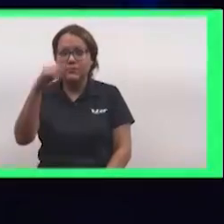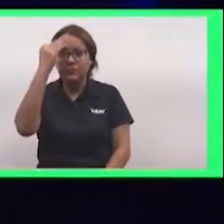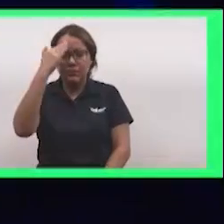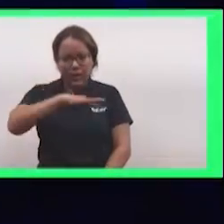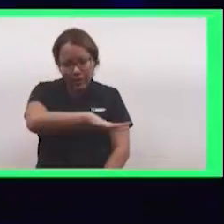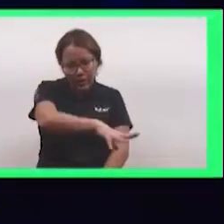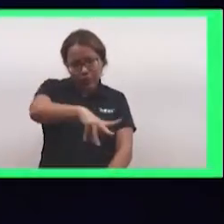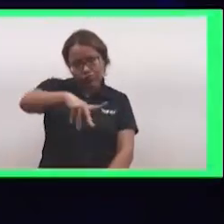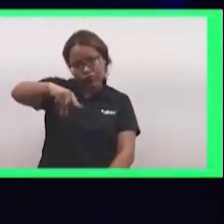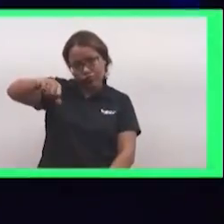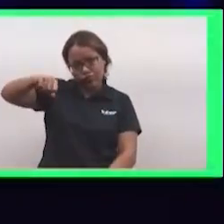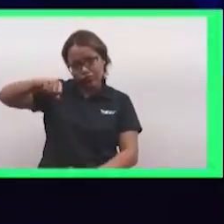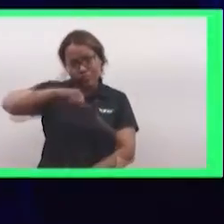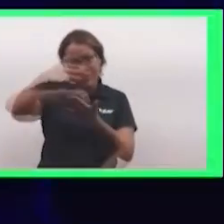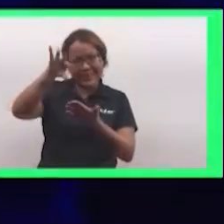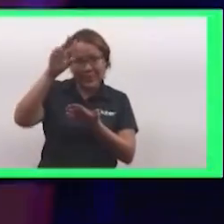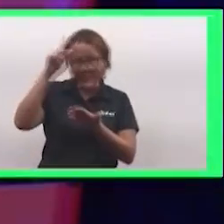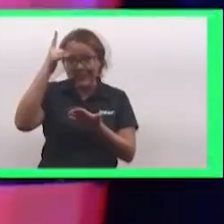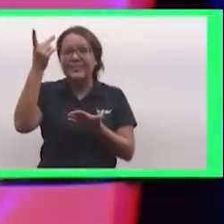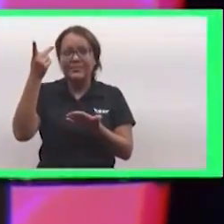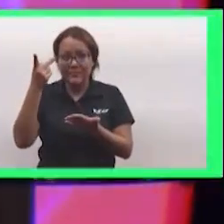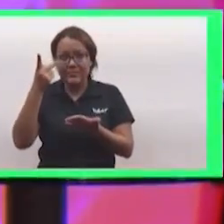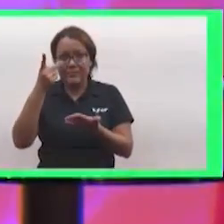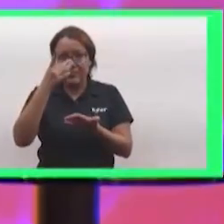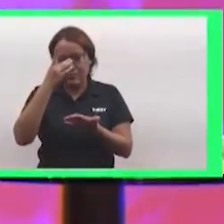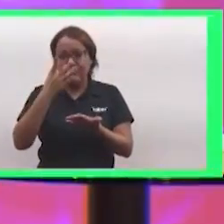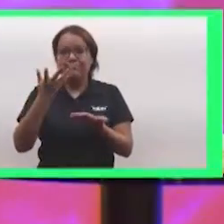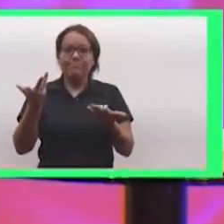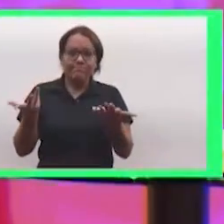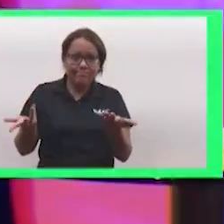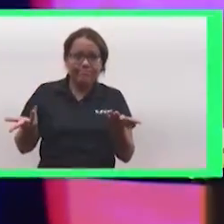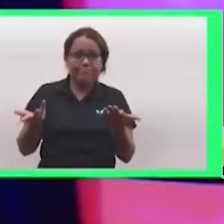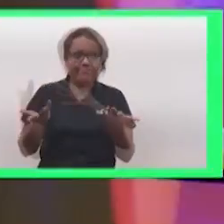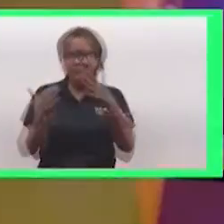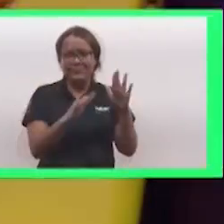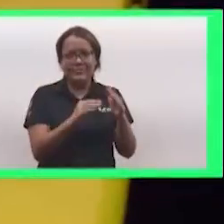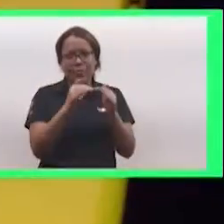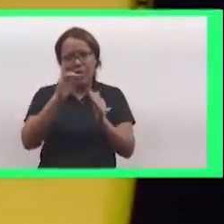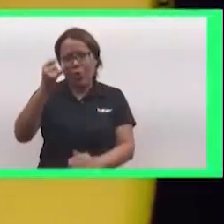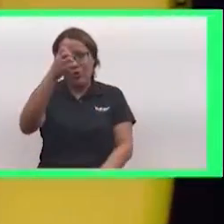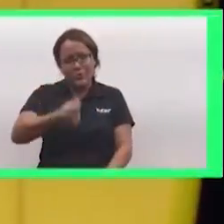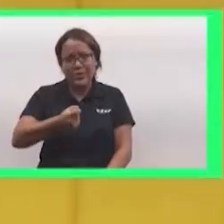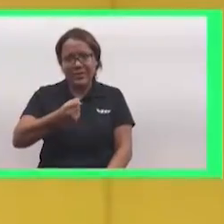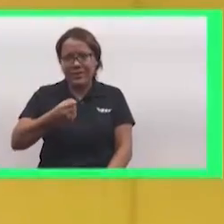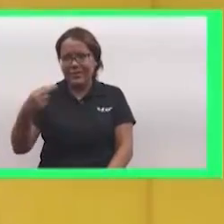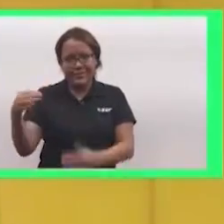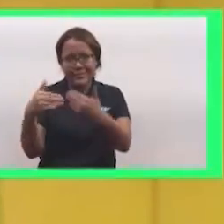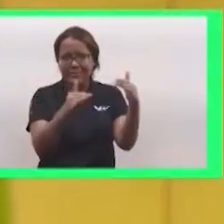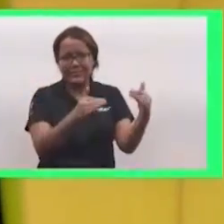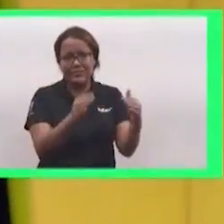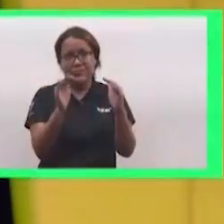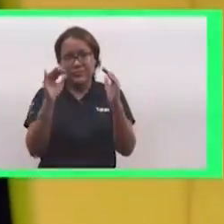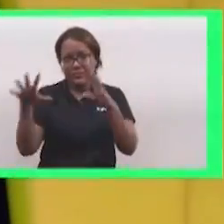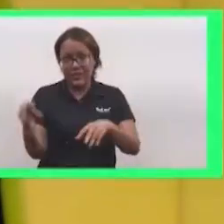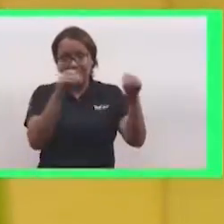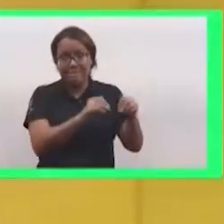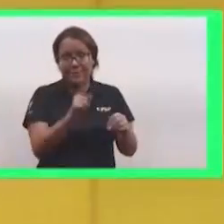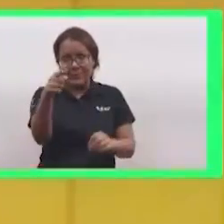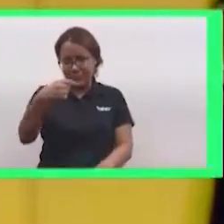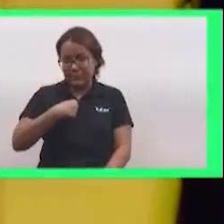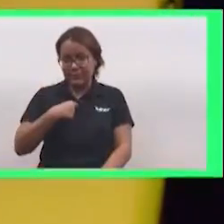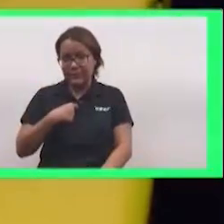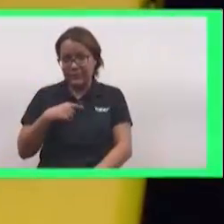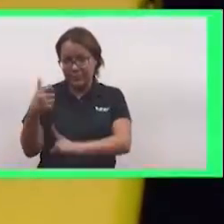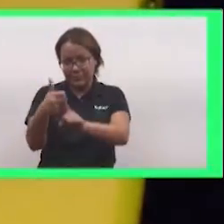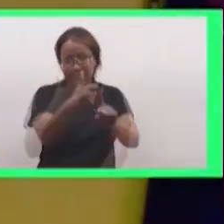desierto, en un sentido espiritual, es la pedagogía de Dios. Cada uno de nosotros tiene un propósito